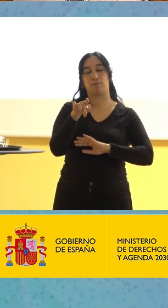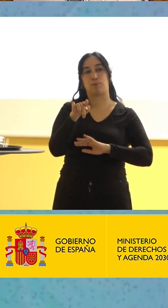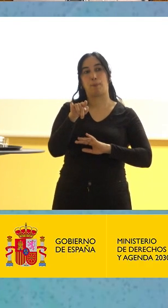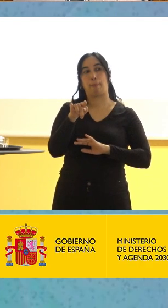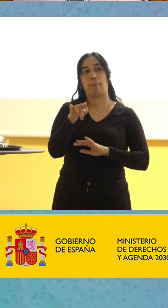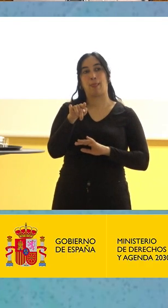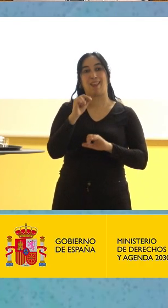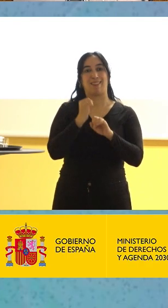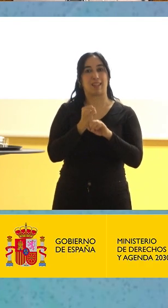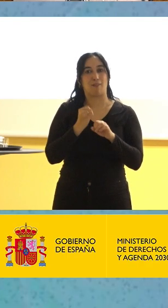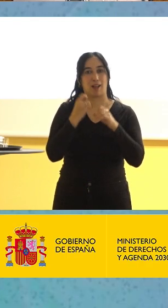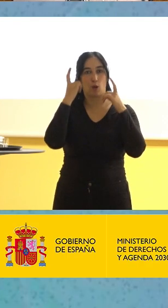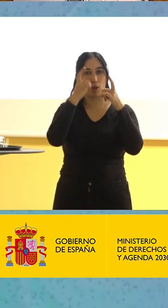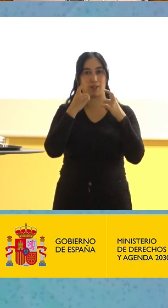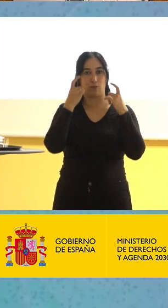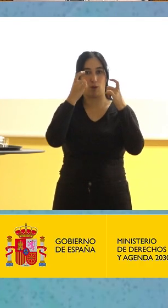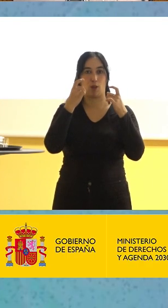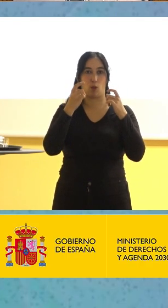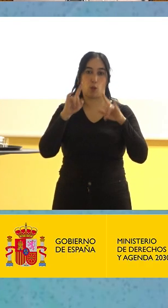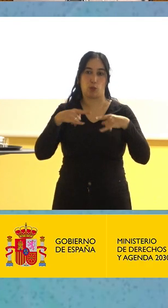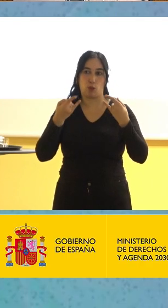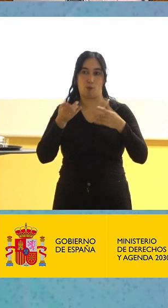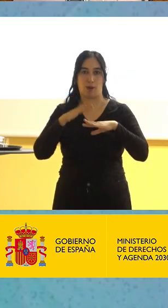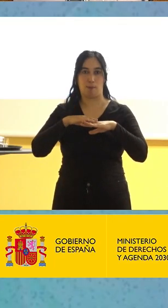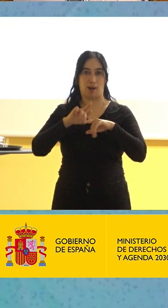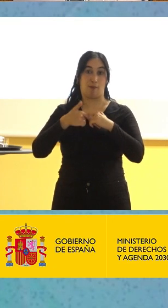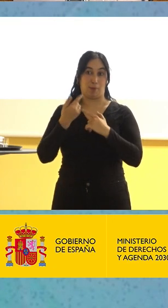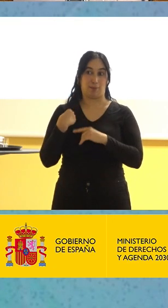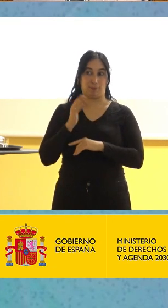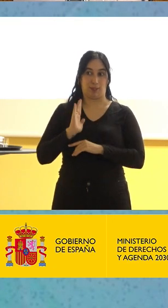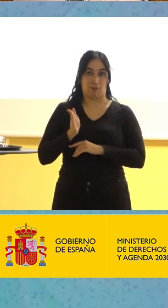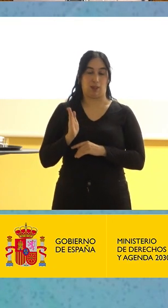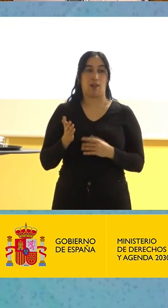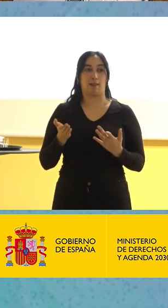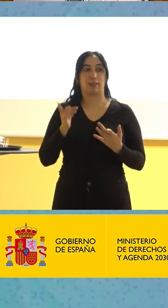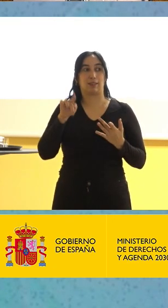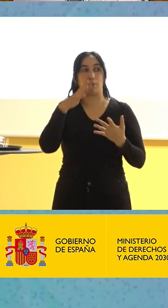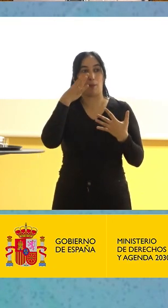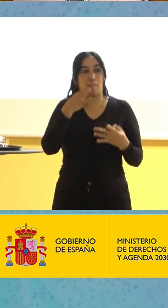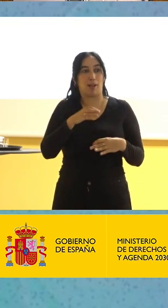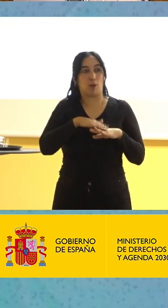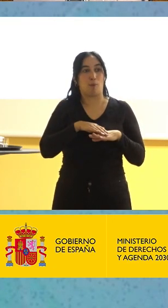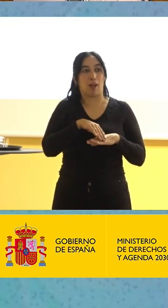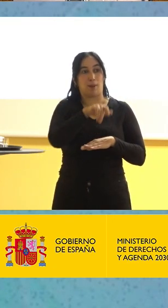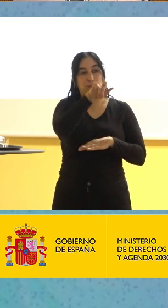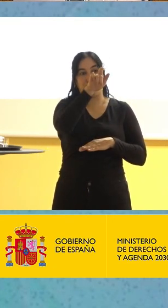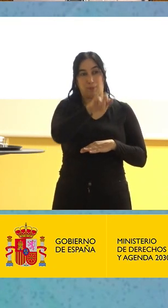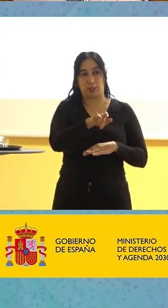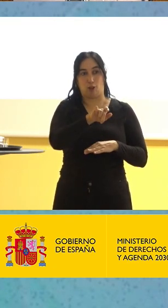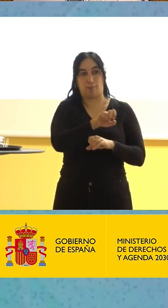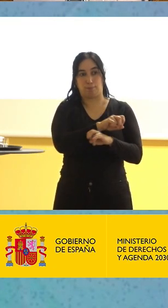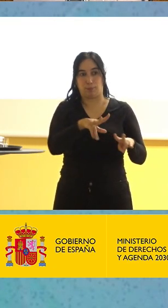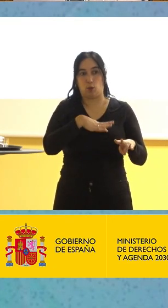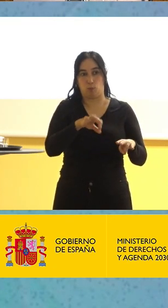aumenta el trabajo, el esfuerzo que implica también para las familias afectadas, y el riesgo de empeoramiento clínico que podría ser